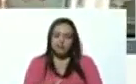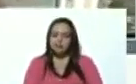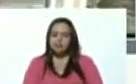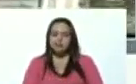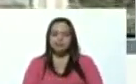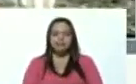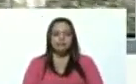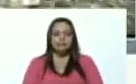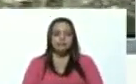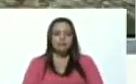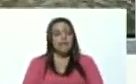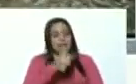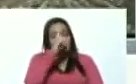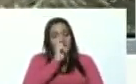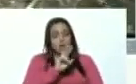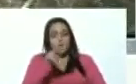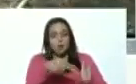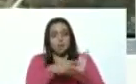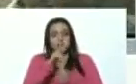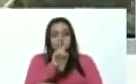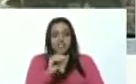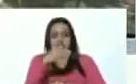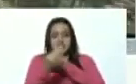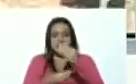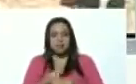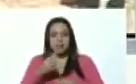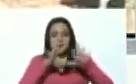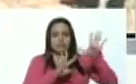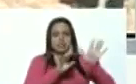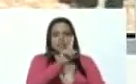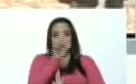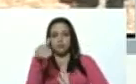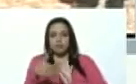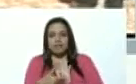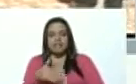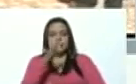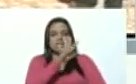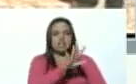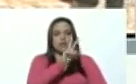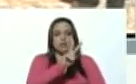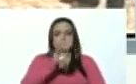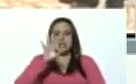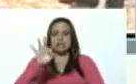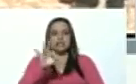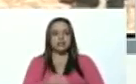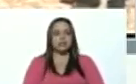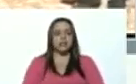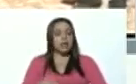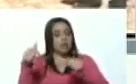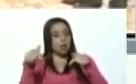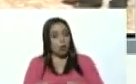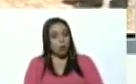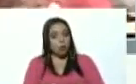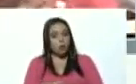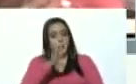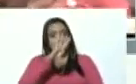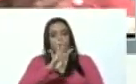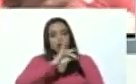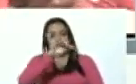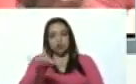En el año 2020 llegamos a 91.523. Y hoy, 4 de